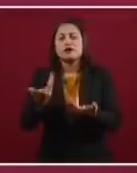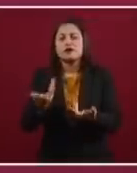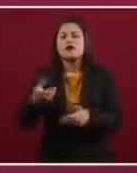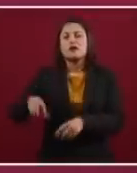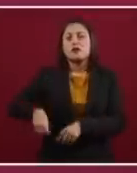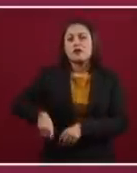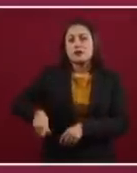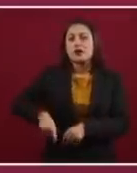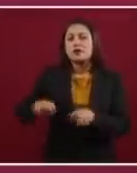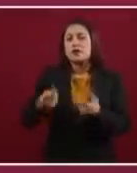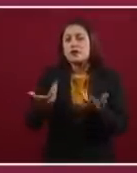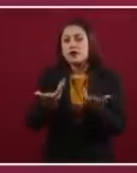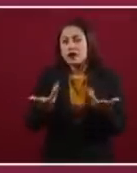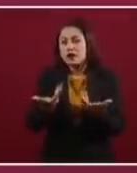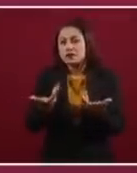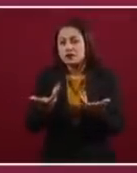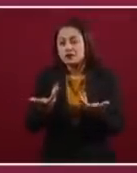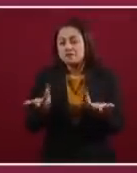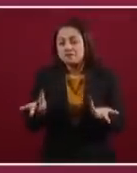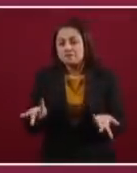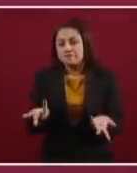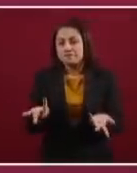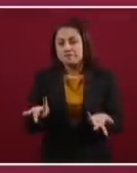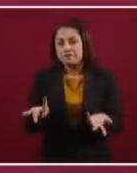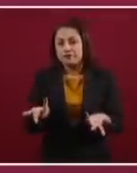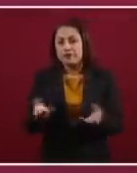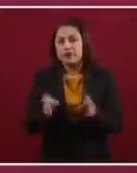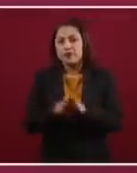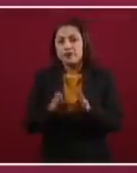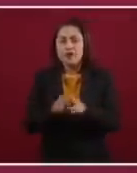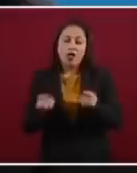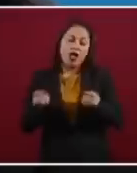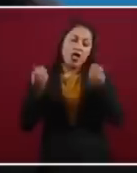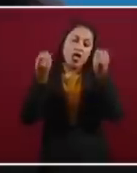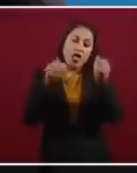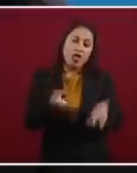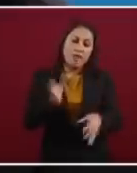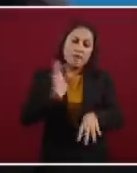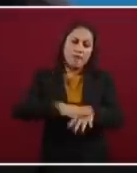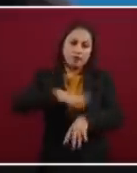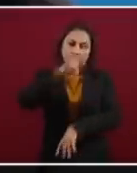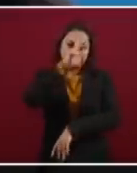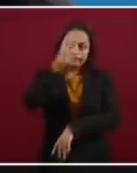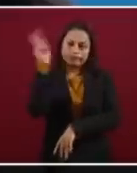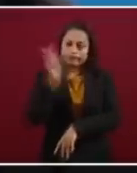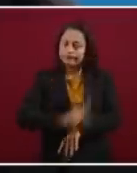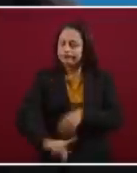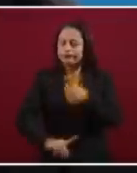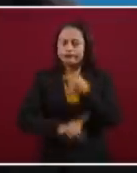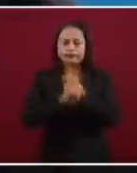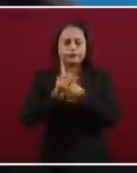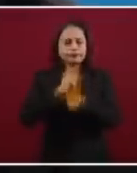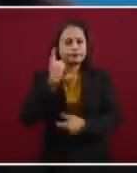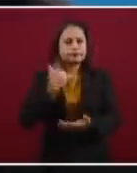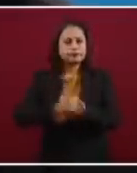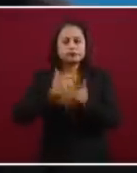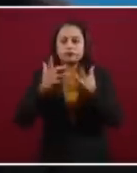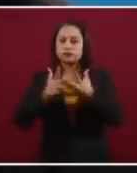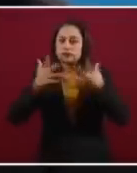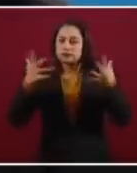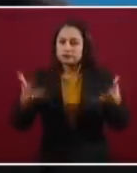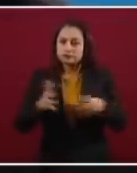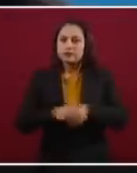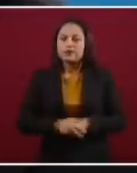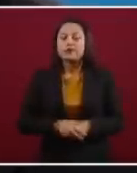hace es como se dice metafóricamente echar gasolina al fuego entonces nuestra perspectiva nuestro